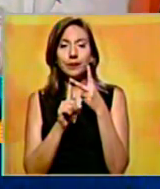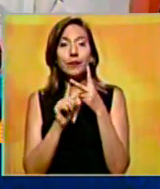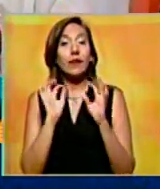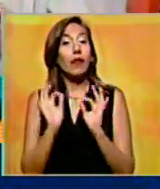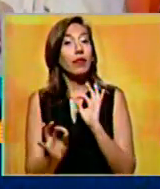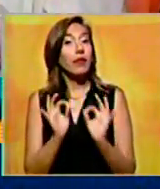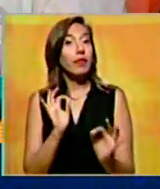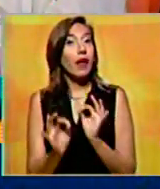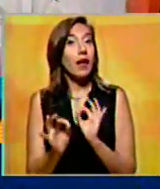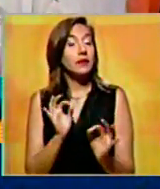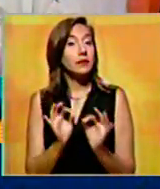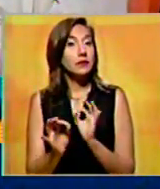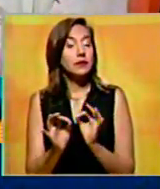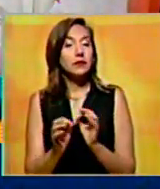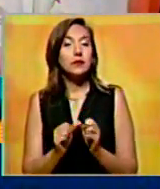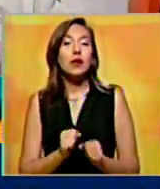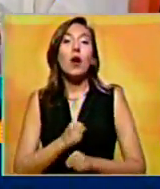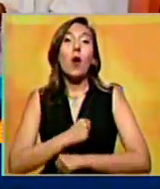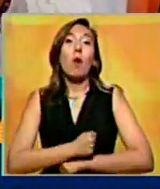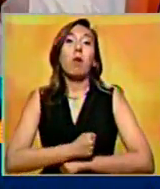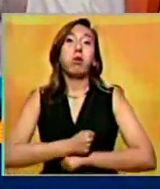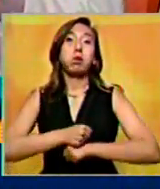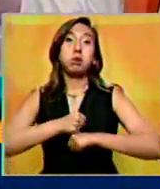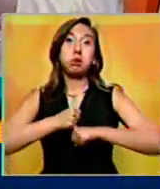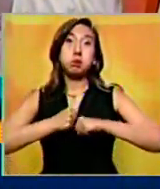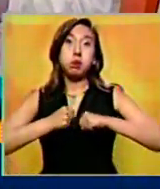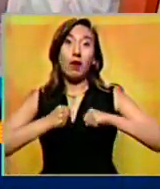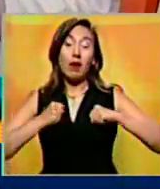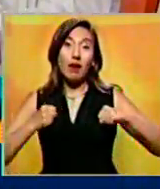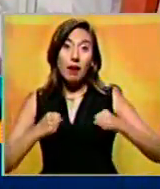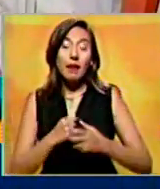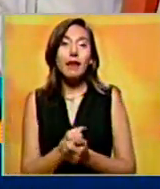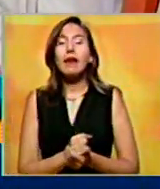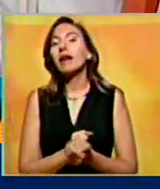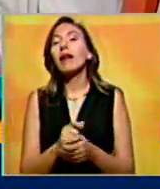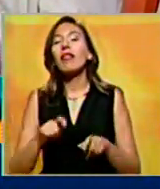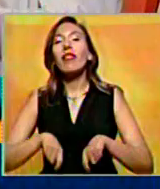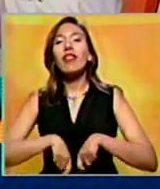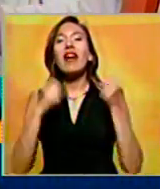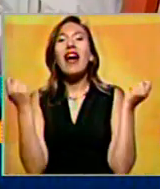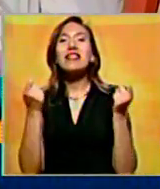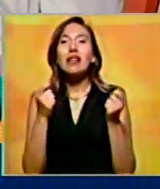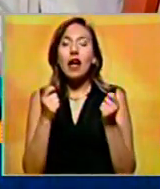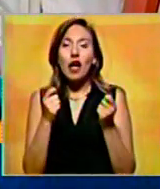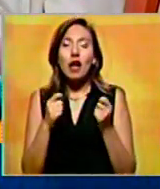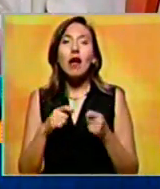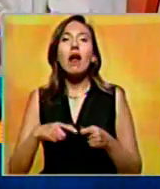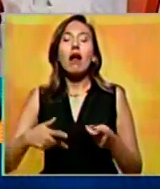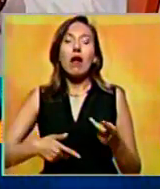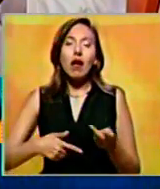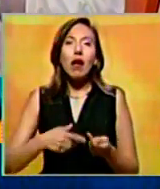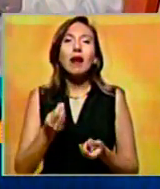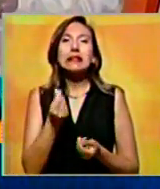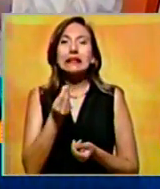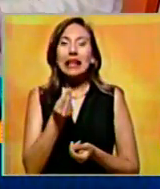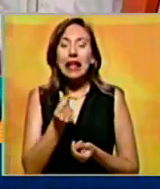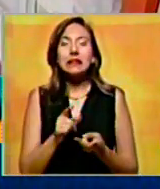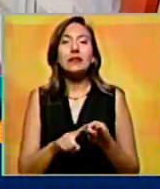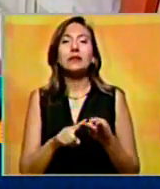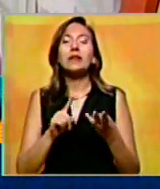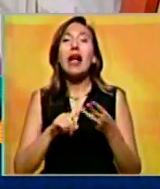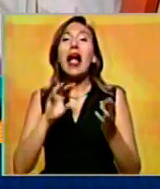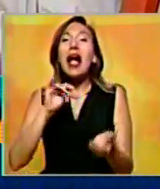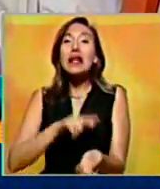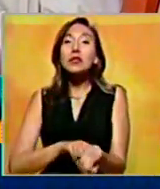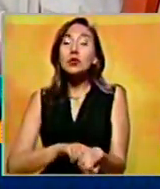dieta. La obesidad produce hígado graso. La obesidad produce trastornos de lípidos, eso también daña el hígado. La azúcar